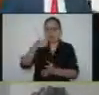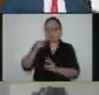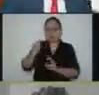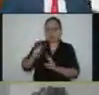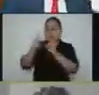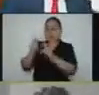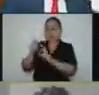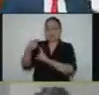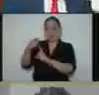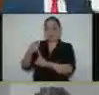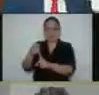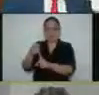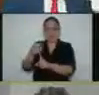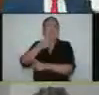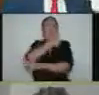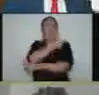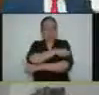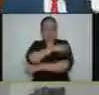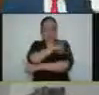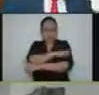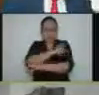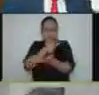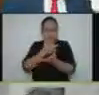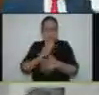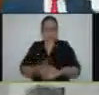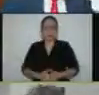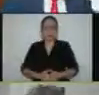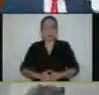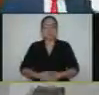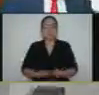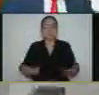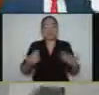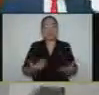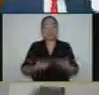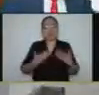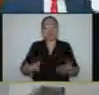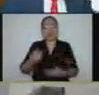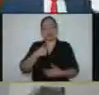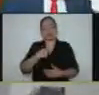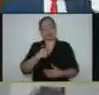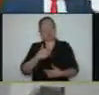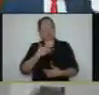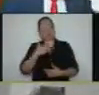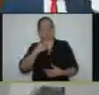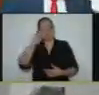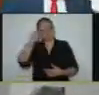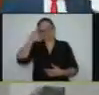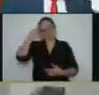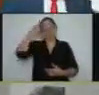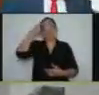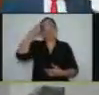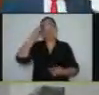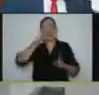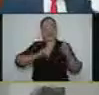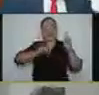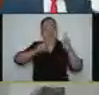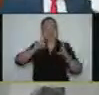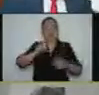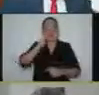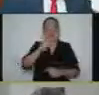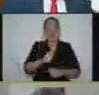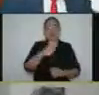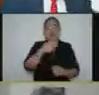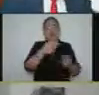fin específico. Entonces, la pregunta que me hago y es si los partidos